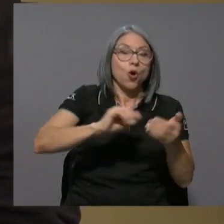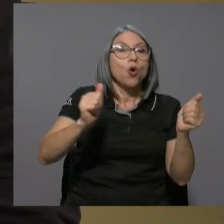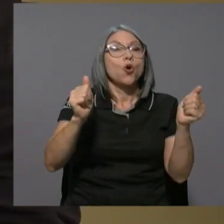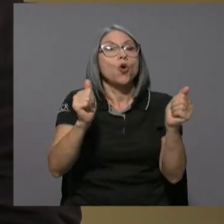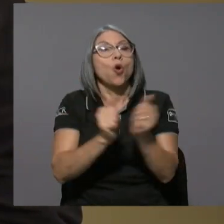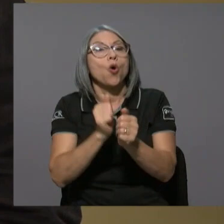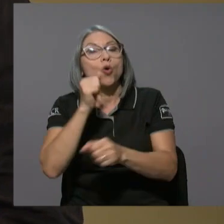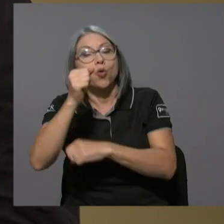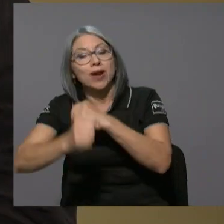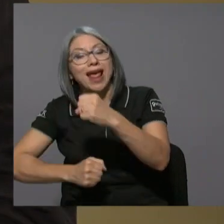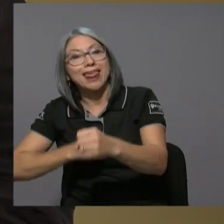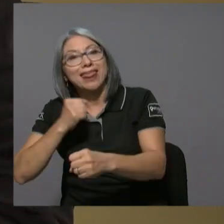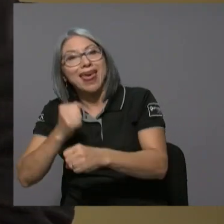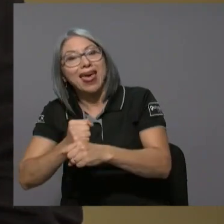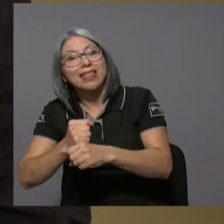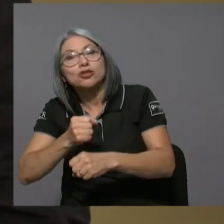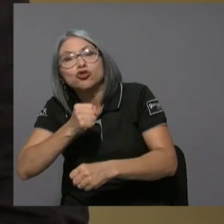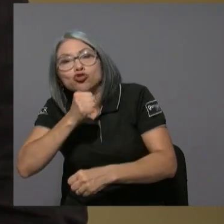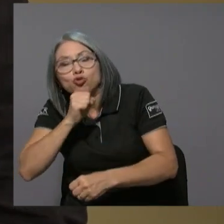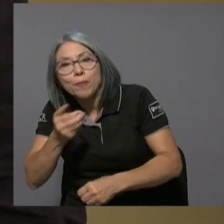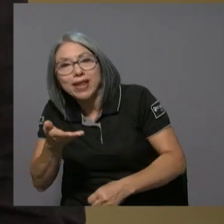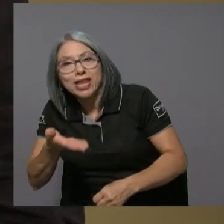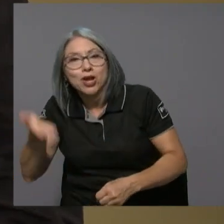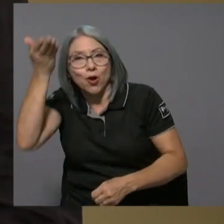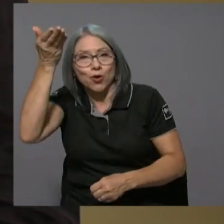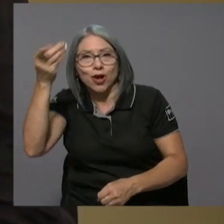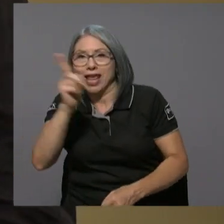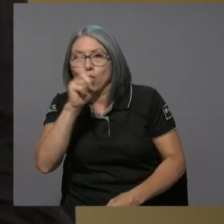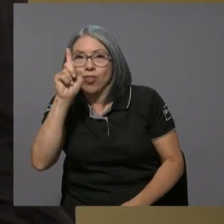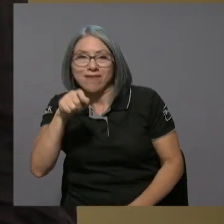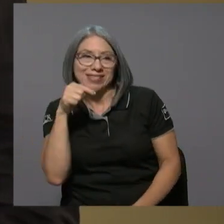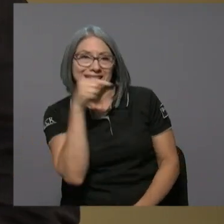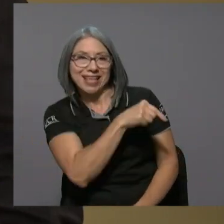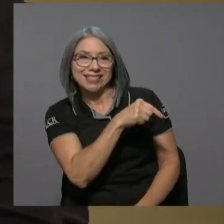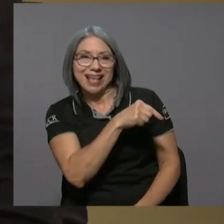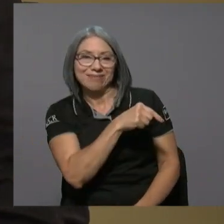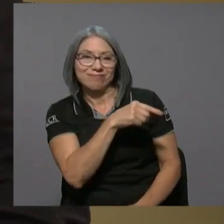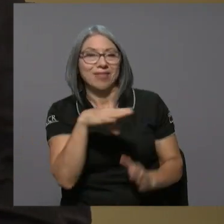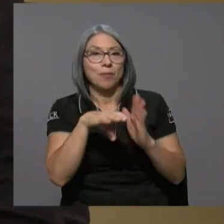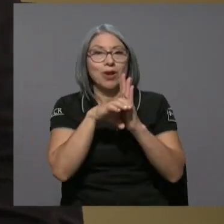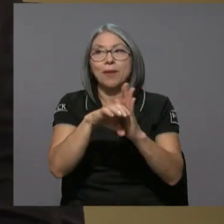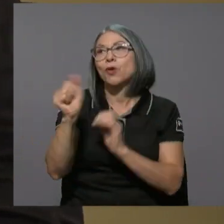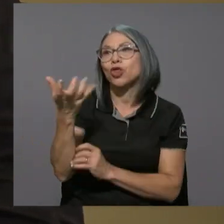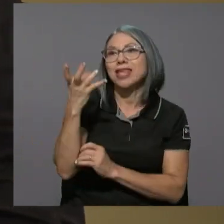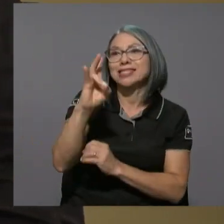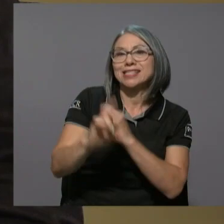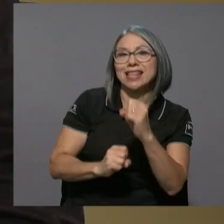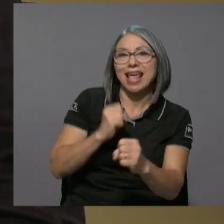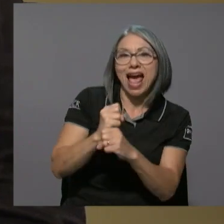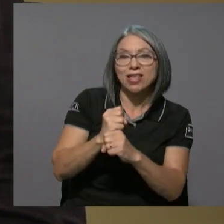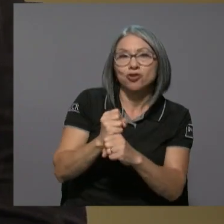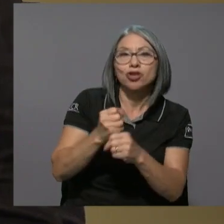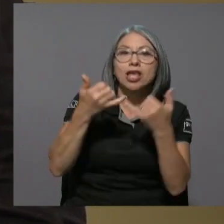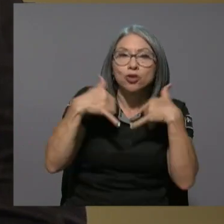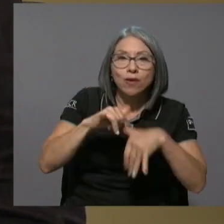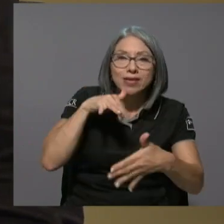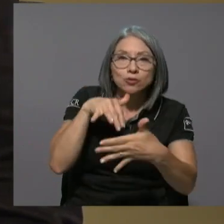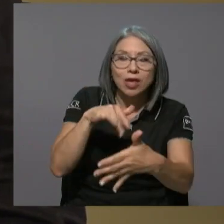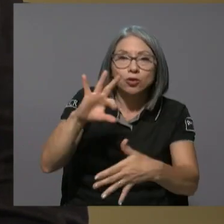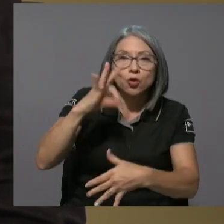esa, es decir, con una edad superior, digamos, que después ellos 17 años en 9º año, por ejemplo, ¿verdad?